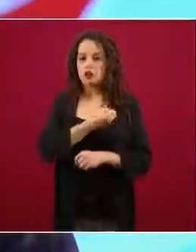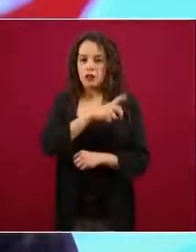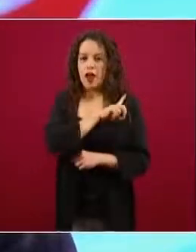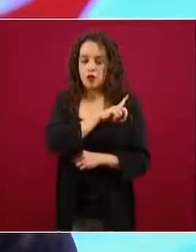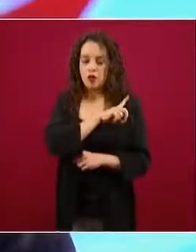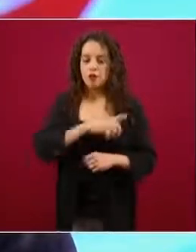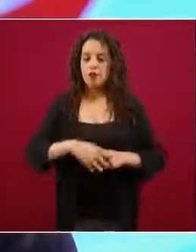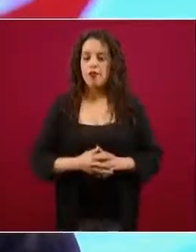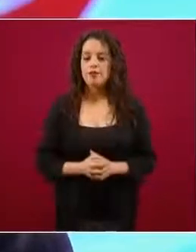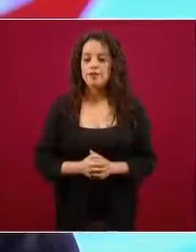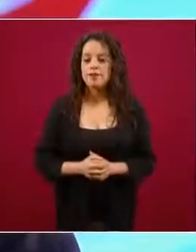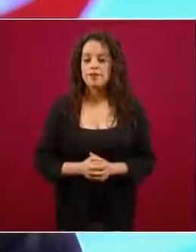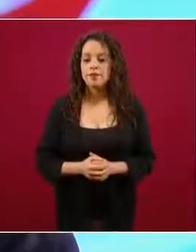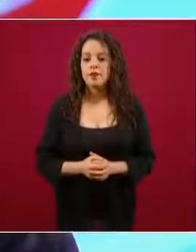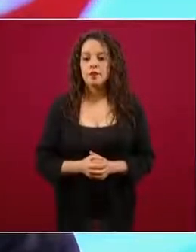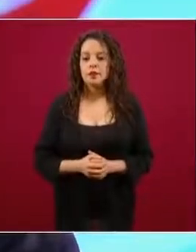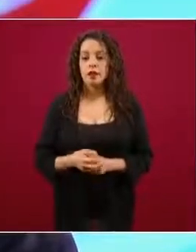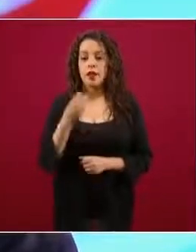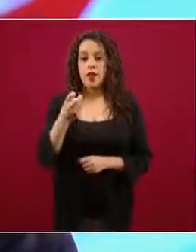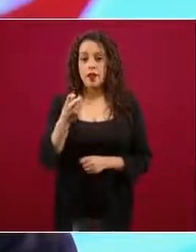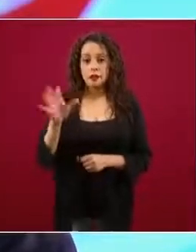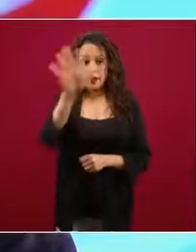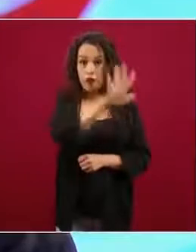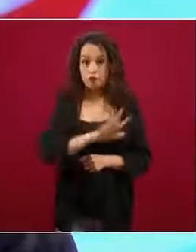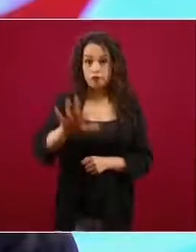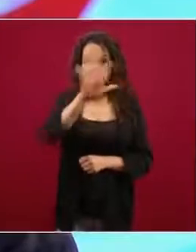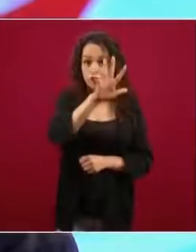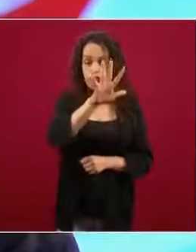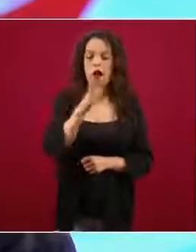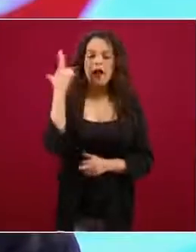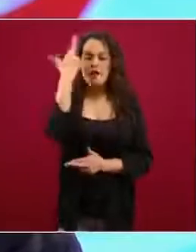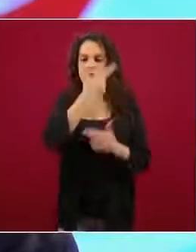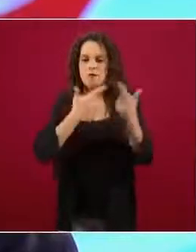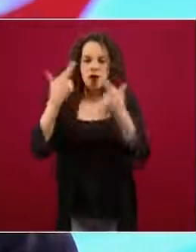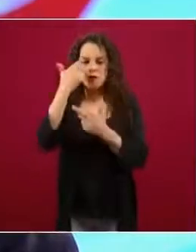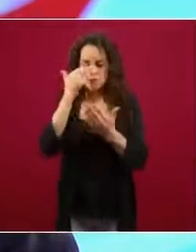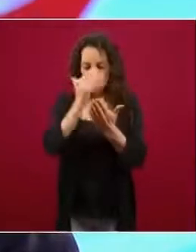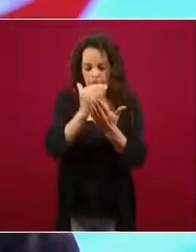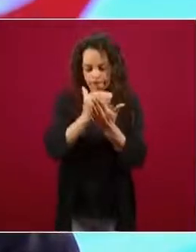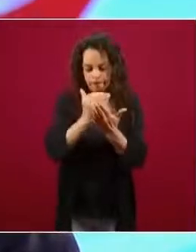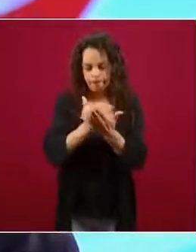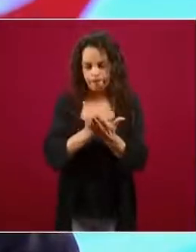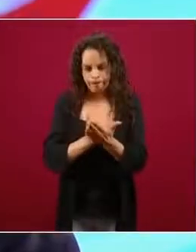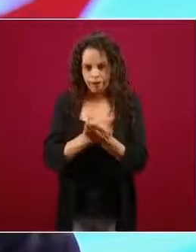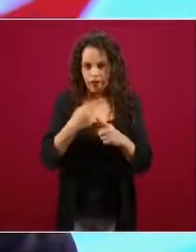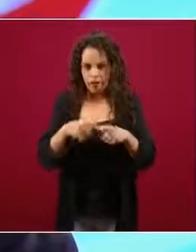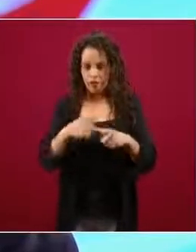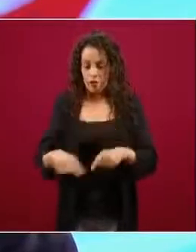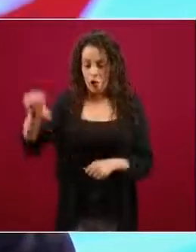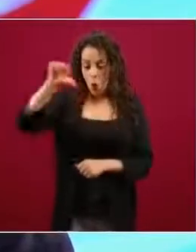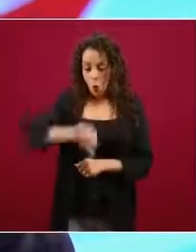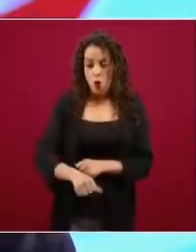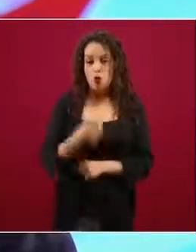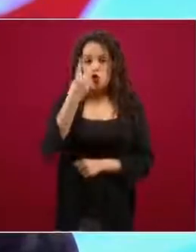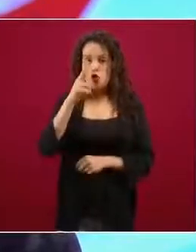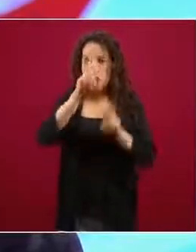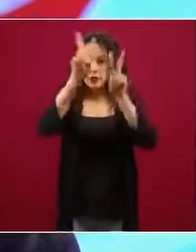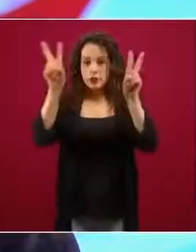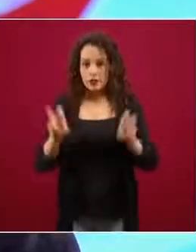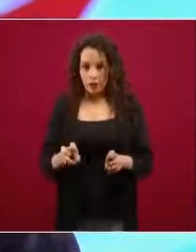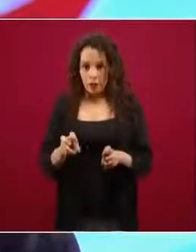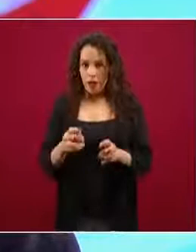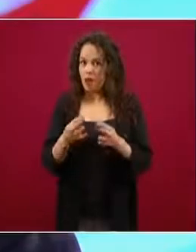Comisión de Salud Pública vamos revisando toda la agenda de salud pública y hoy nos concentramos a dos temas,